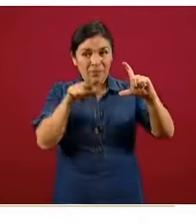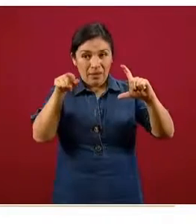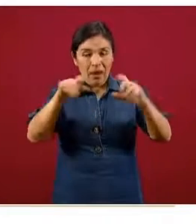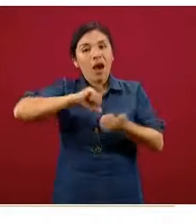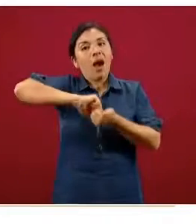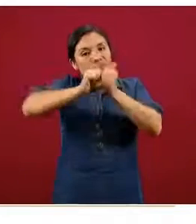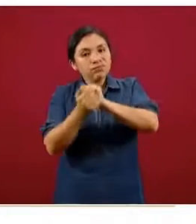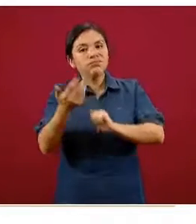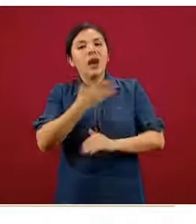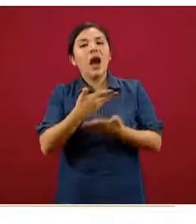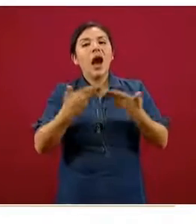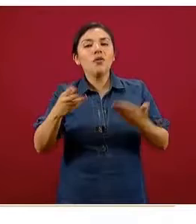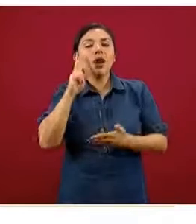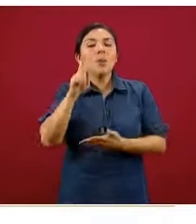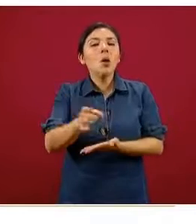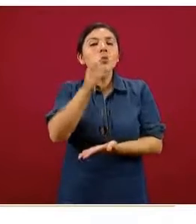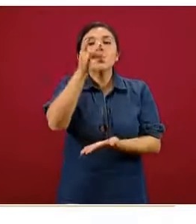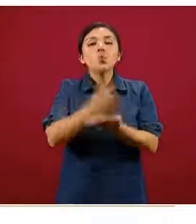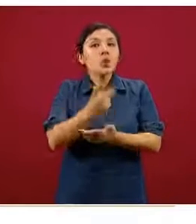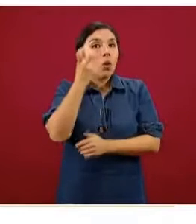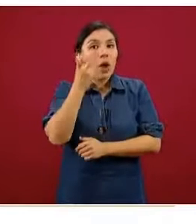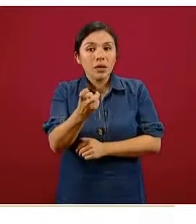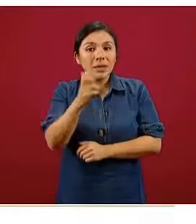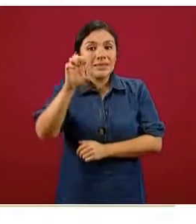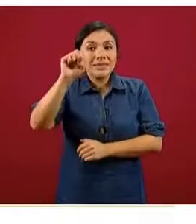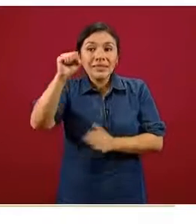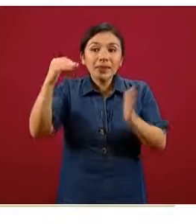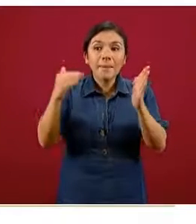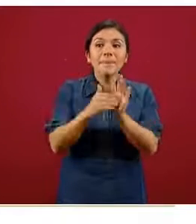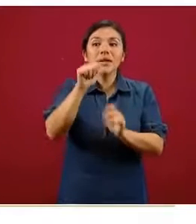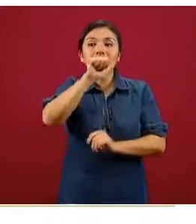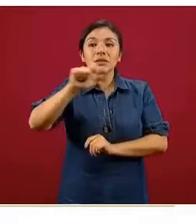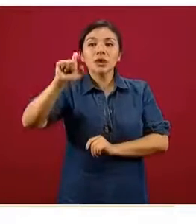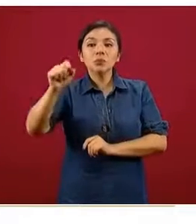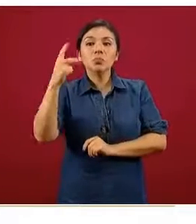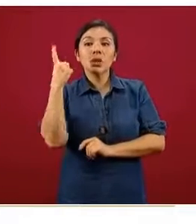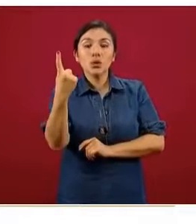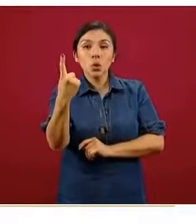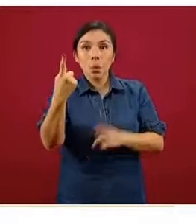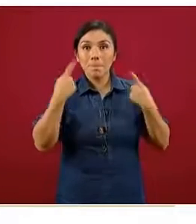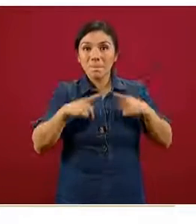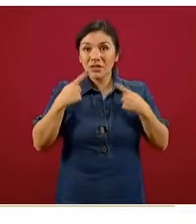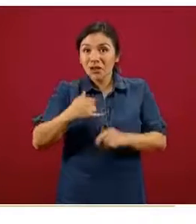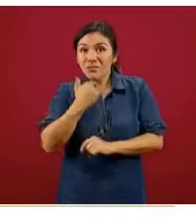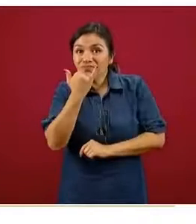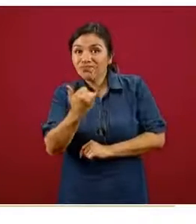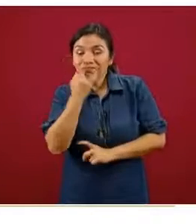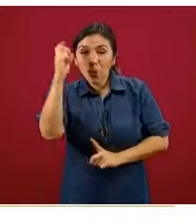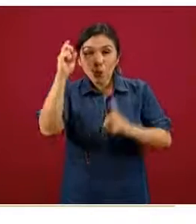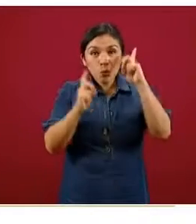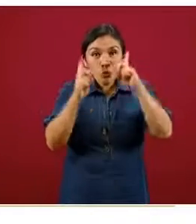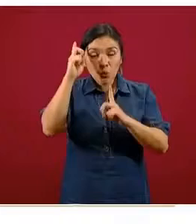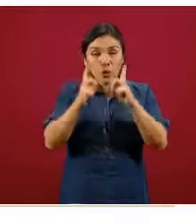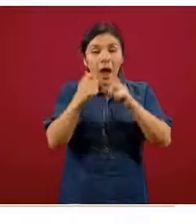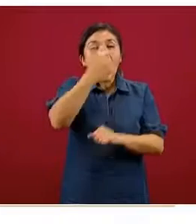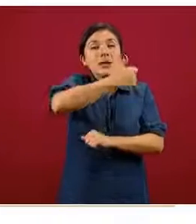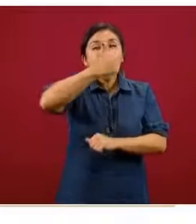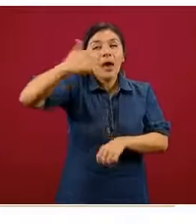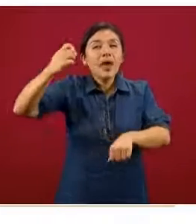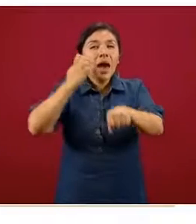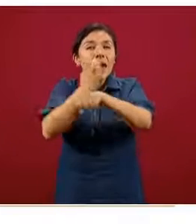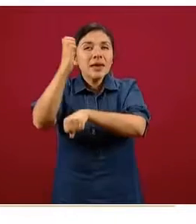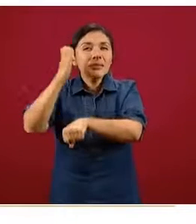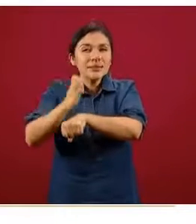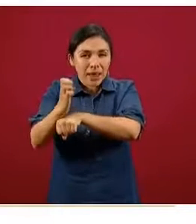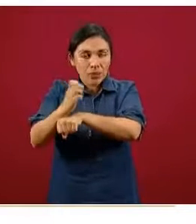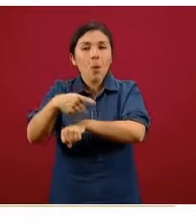Bueno, ahora son solamente estos, o sea, los 60.621 distribuidos en las entidades federativas,